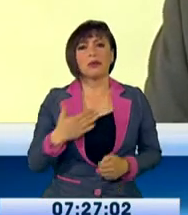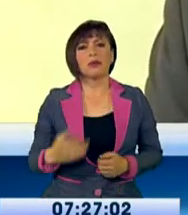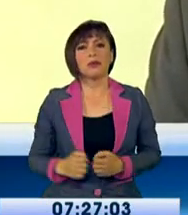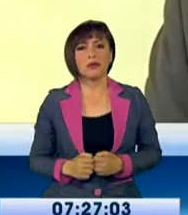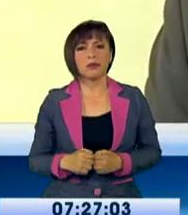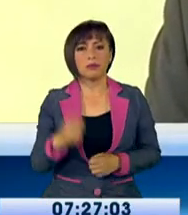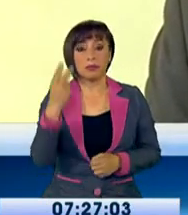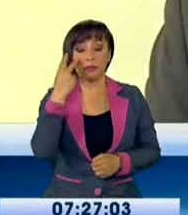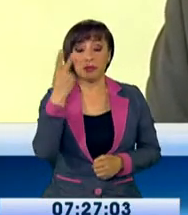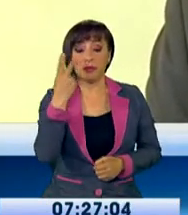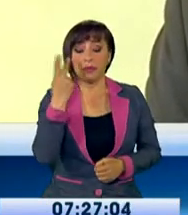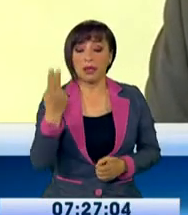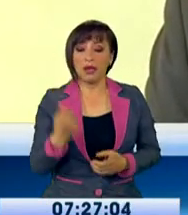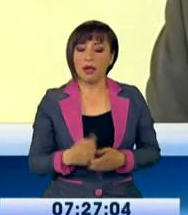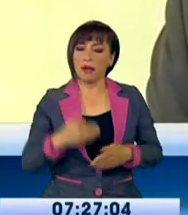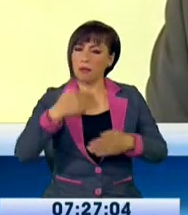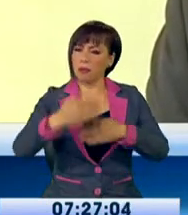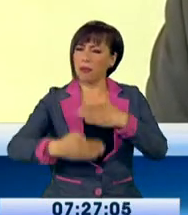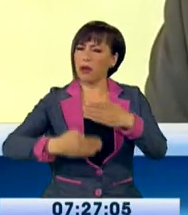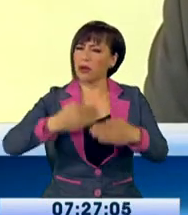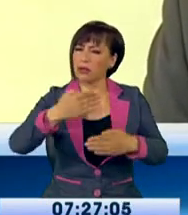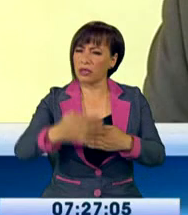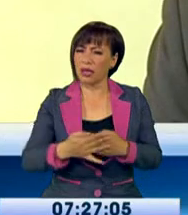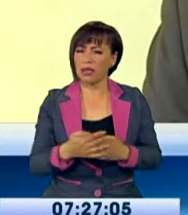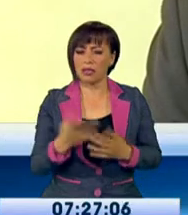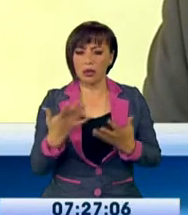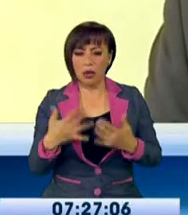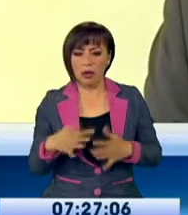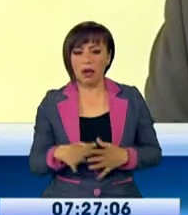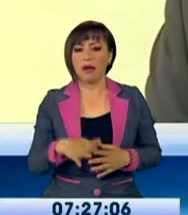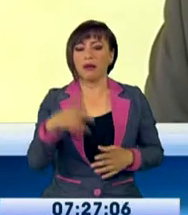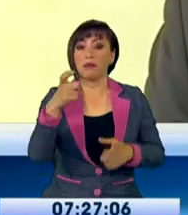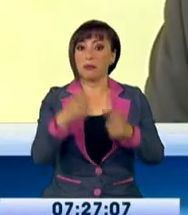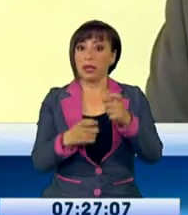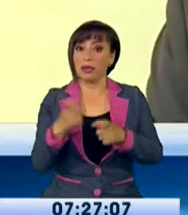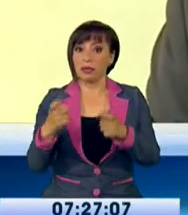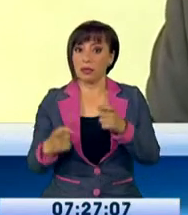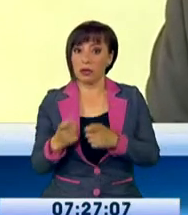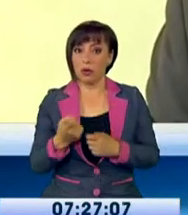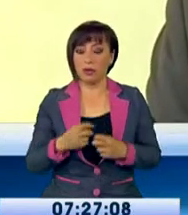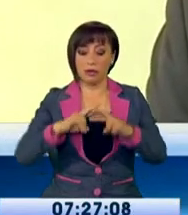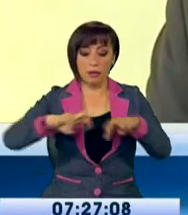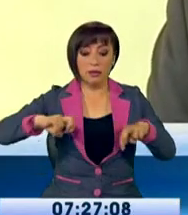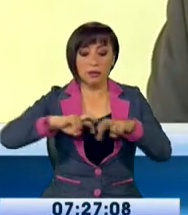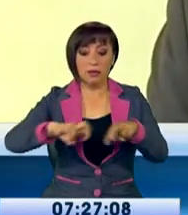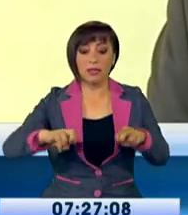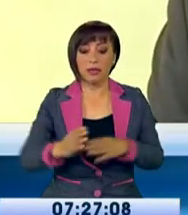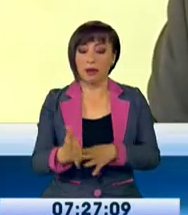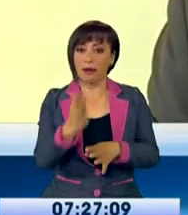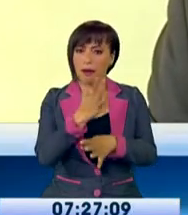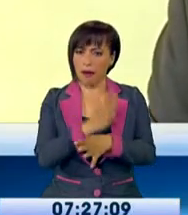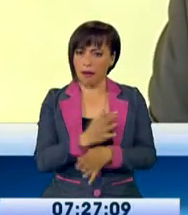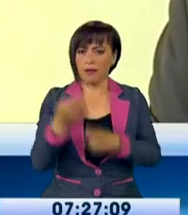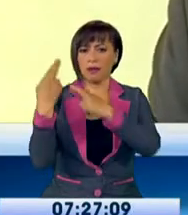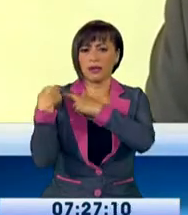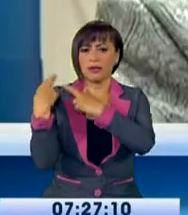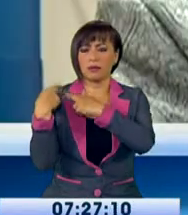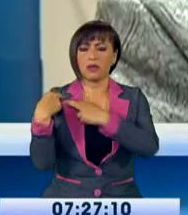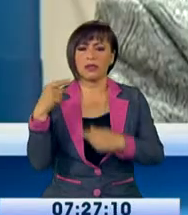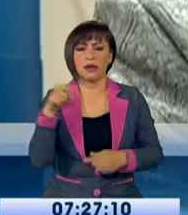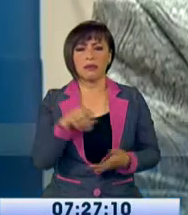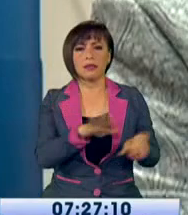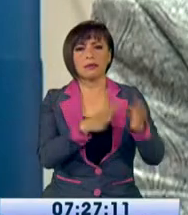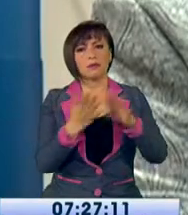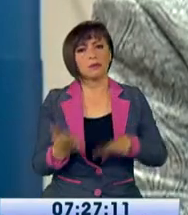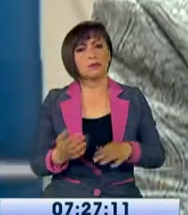instrucción fiscal, se procese a las personas que constan dentro de la fase investigativa como responsables de este hecho.